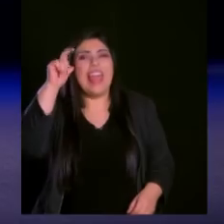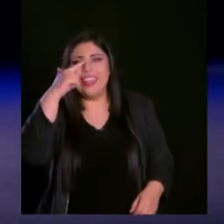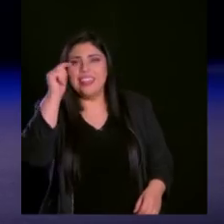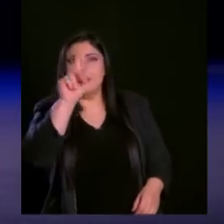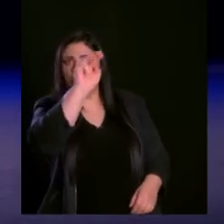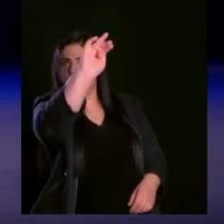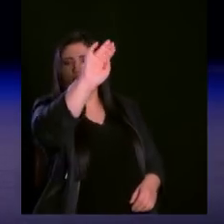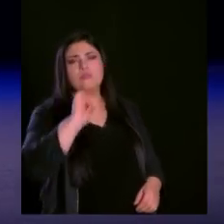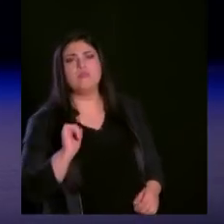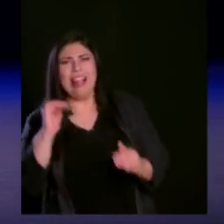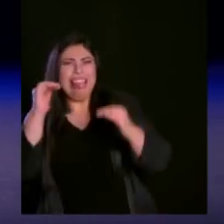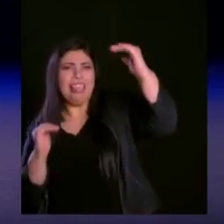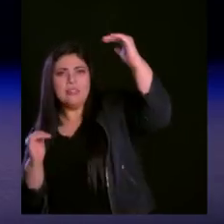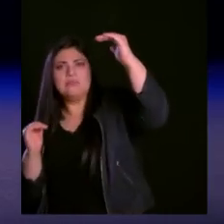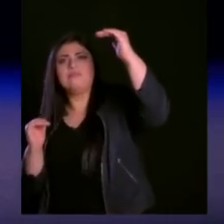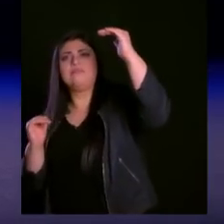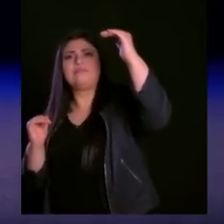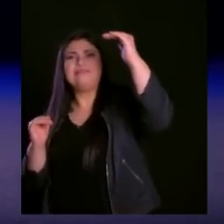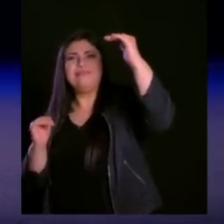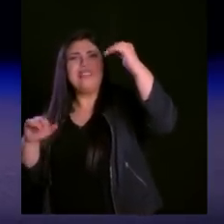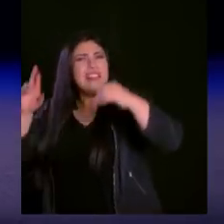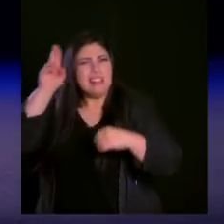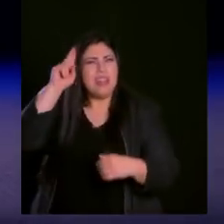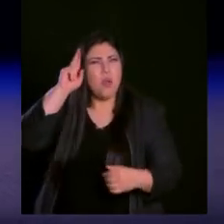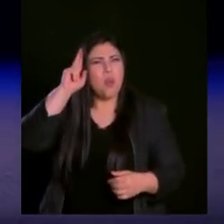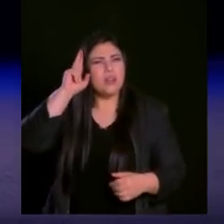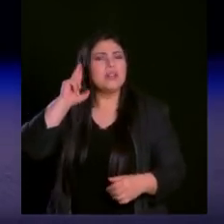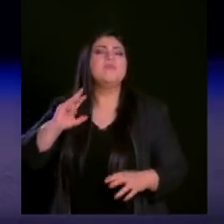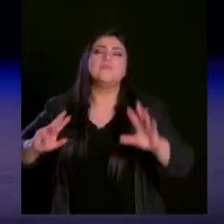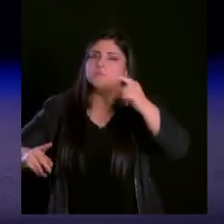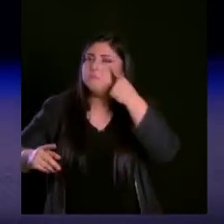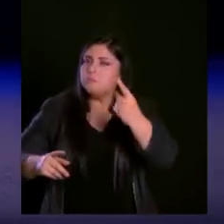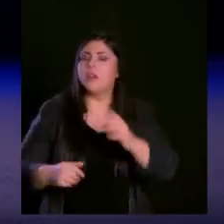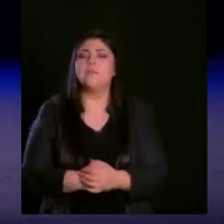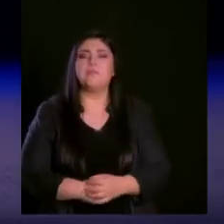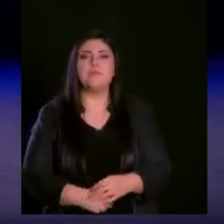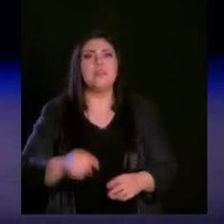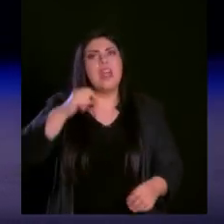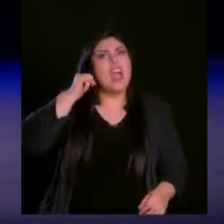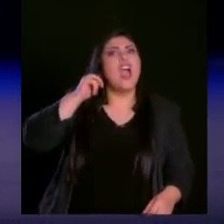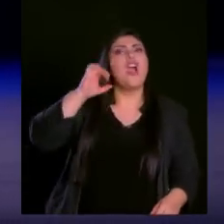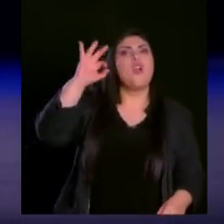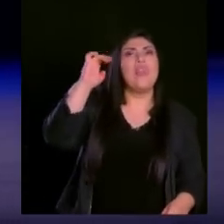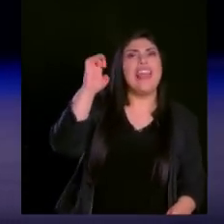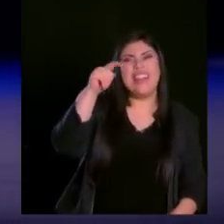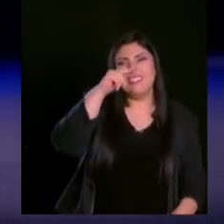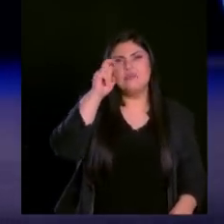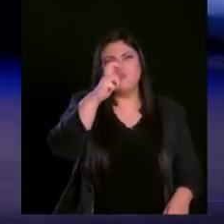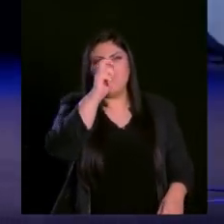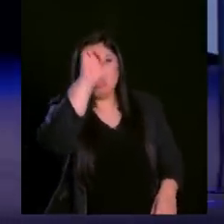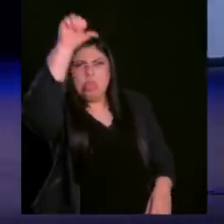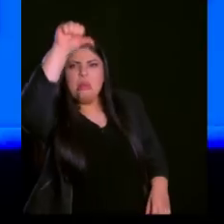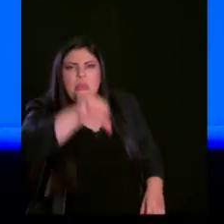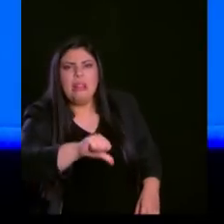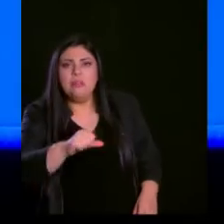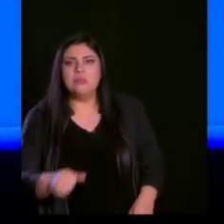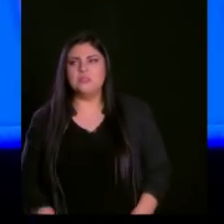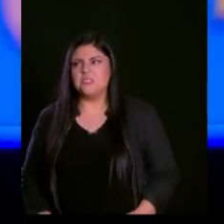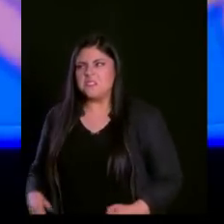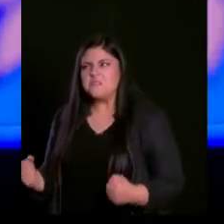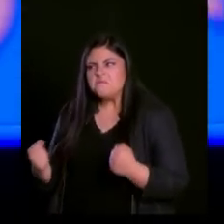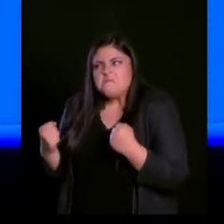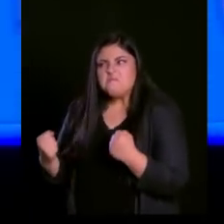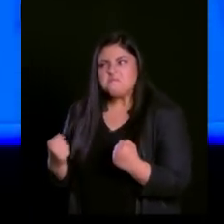es qué pasaba si Goliat ganaba esa batalla alguien que me ayude a recordarlo